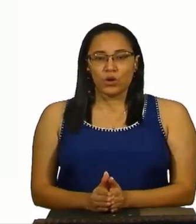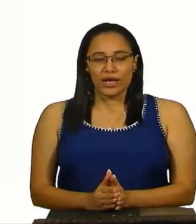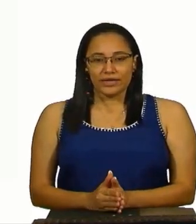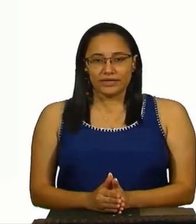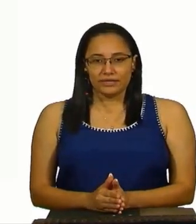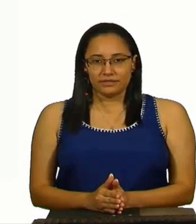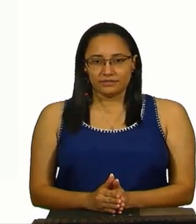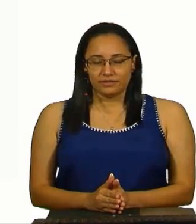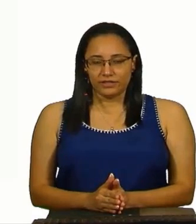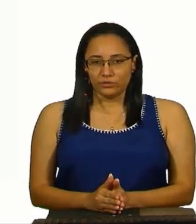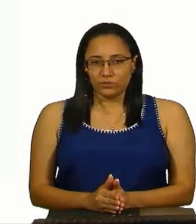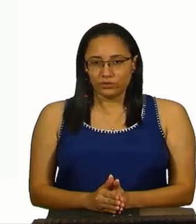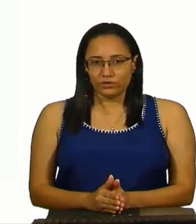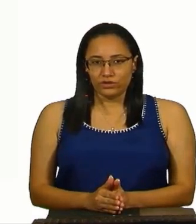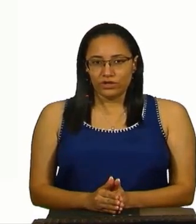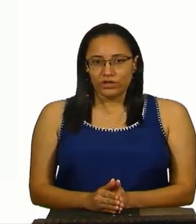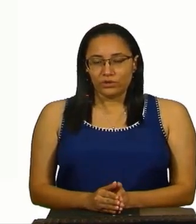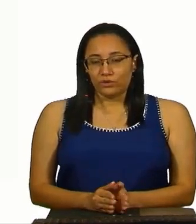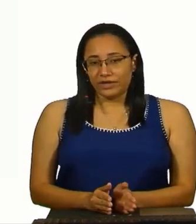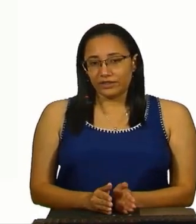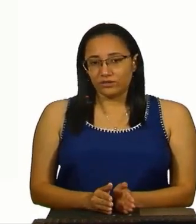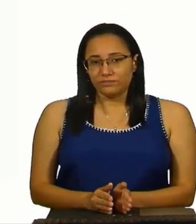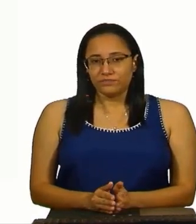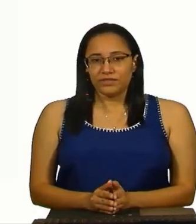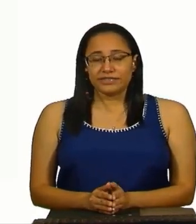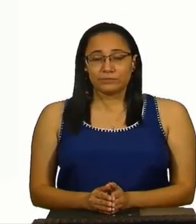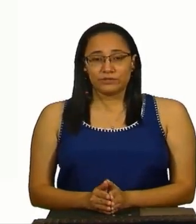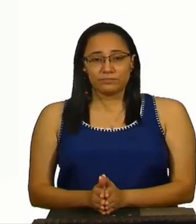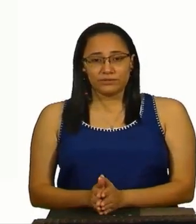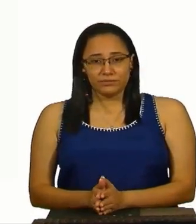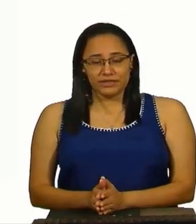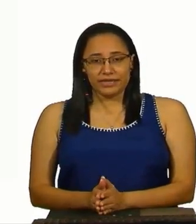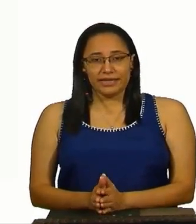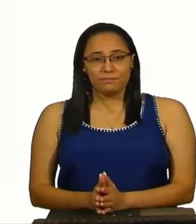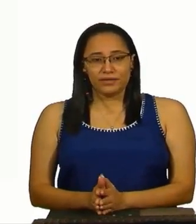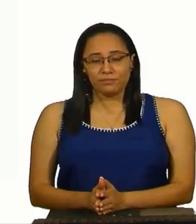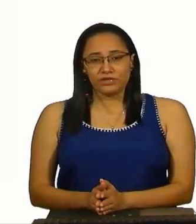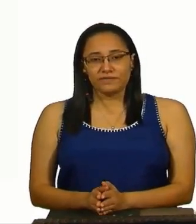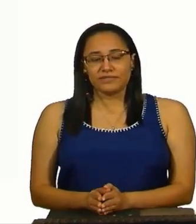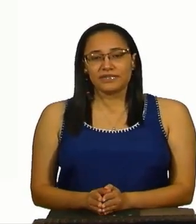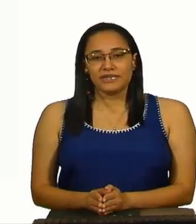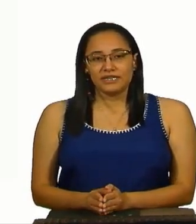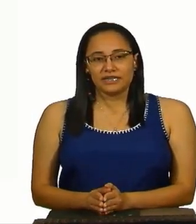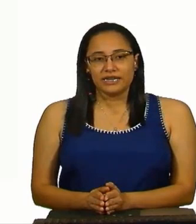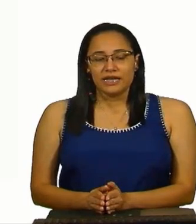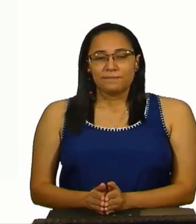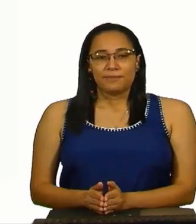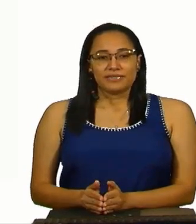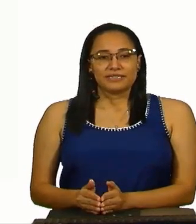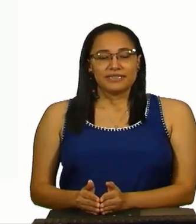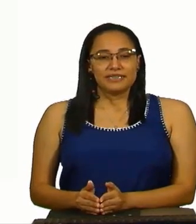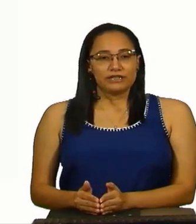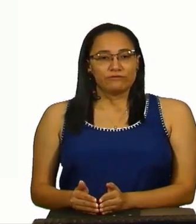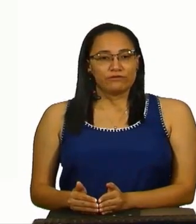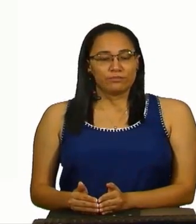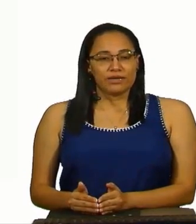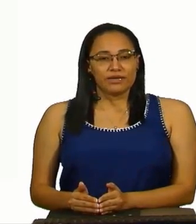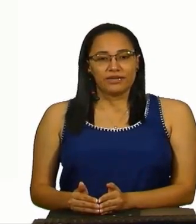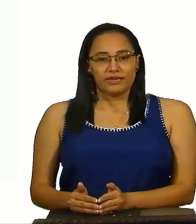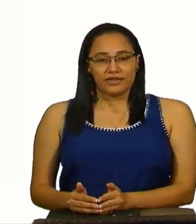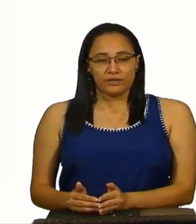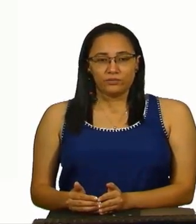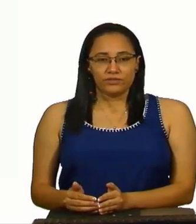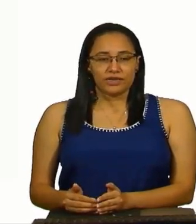si no hay ninguno objeto después de permit, el verbo que va a seguirle va a ir de